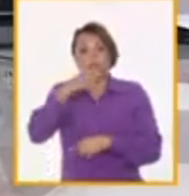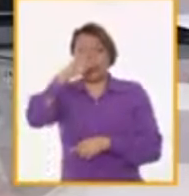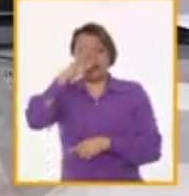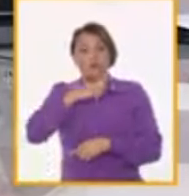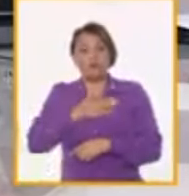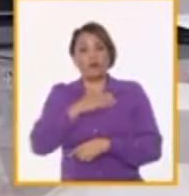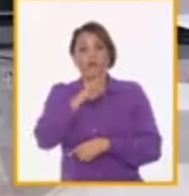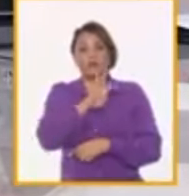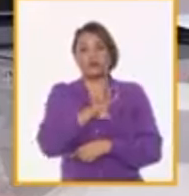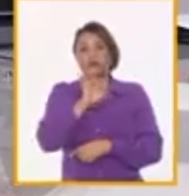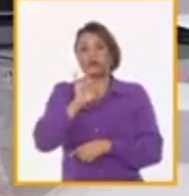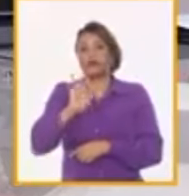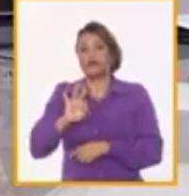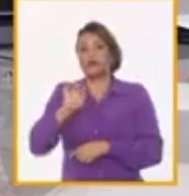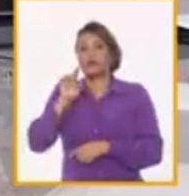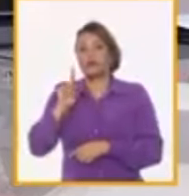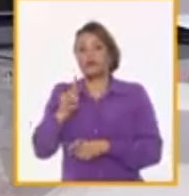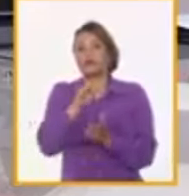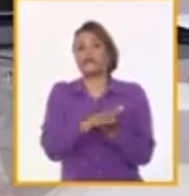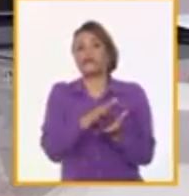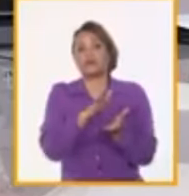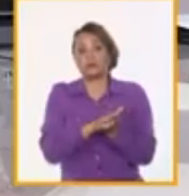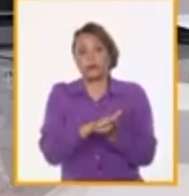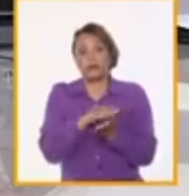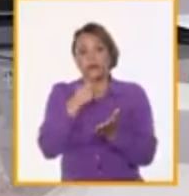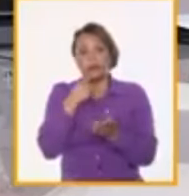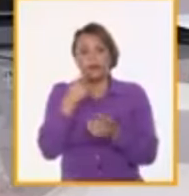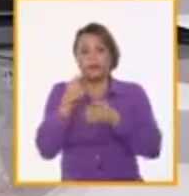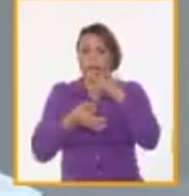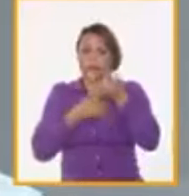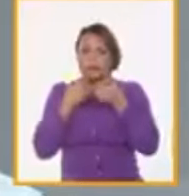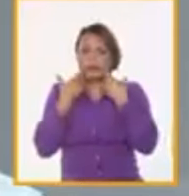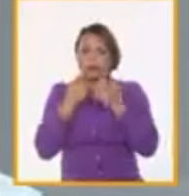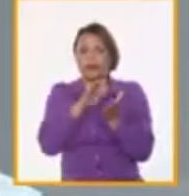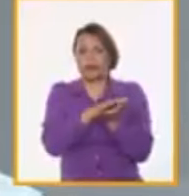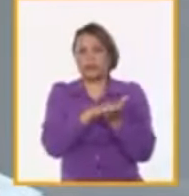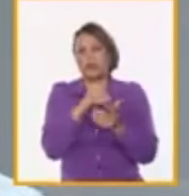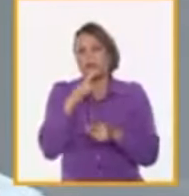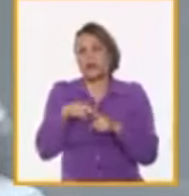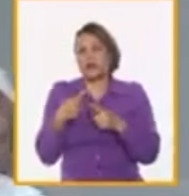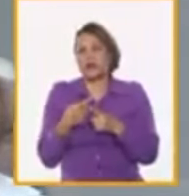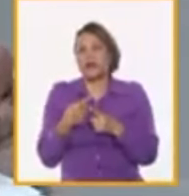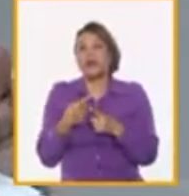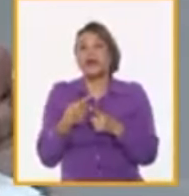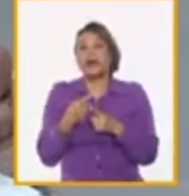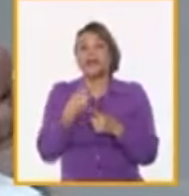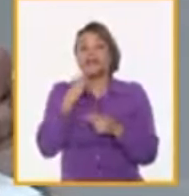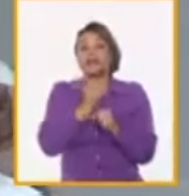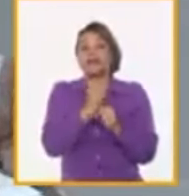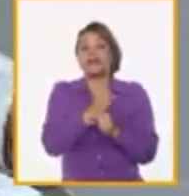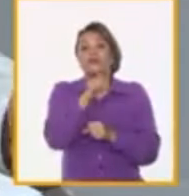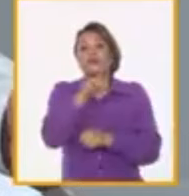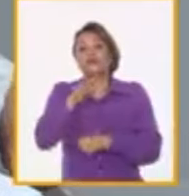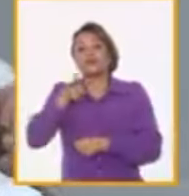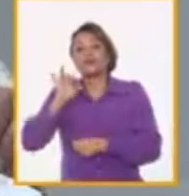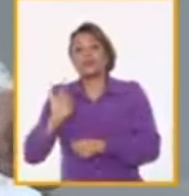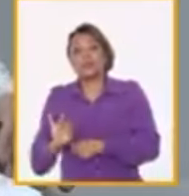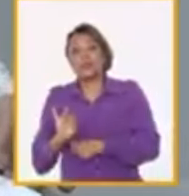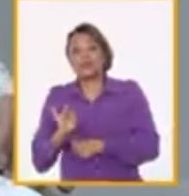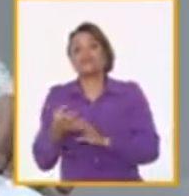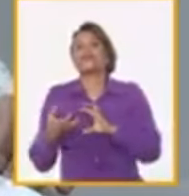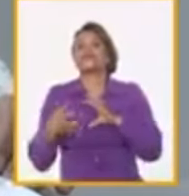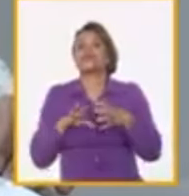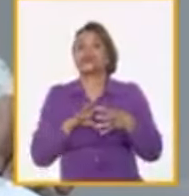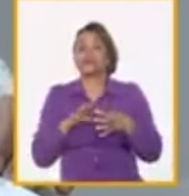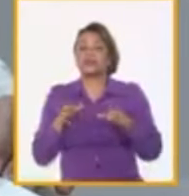481 posiciones de reserva, y voy a explicar por qué es importante la reserva, y que de eso solo están trabajando 127, esto complejiza la